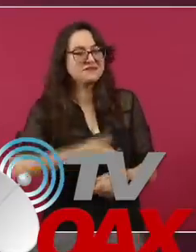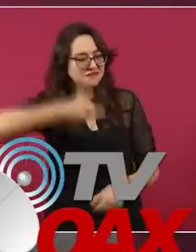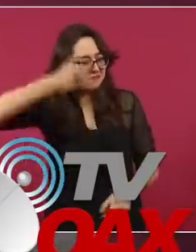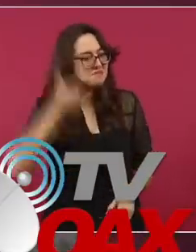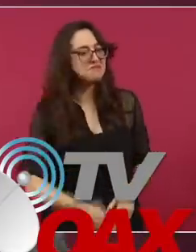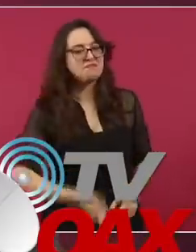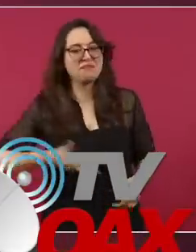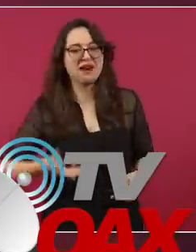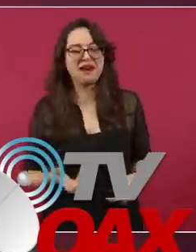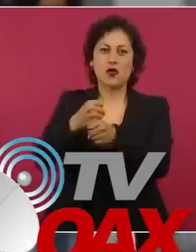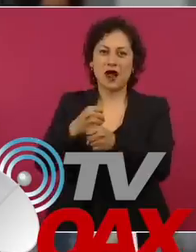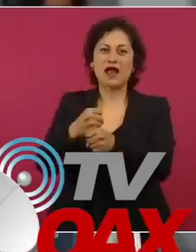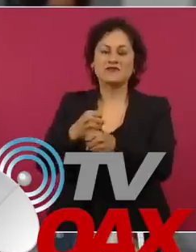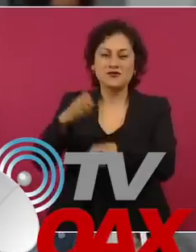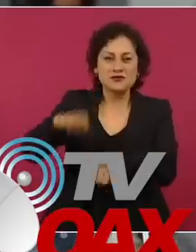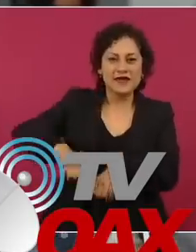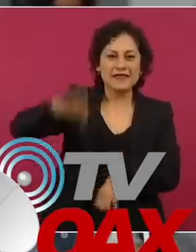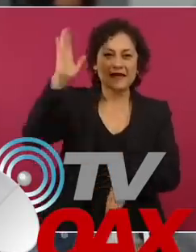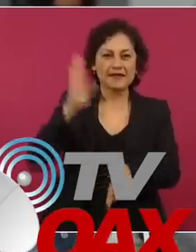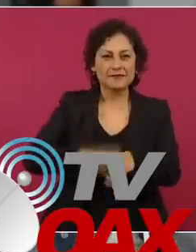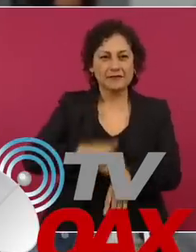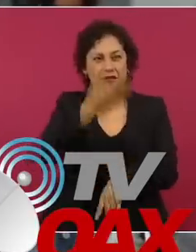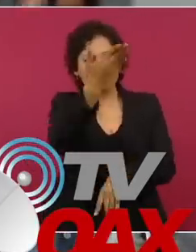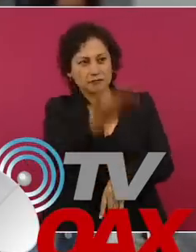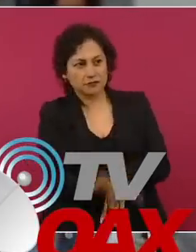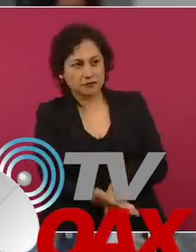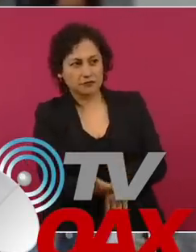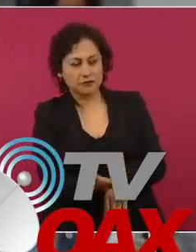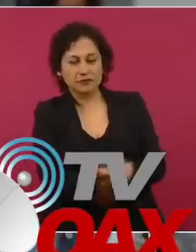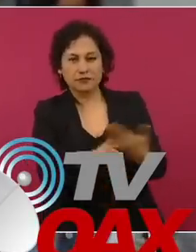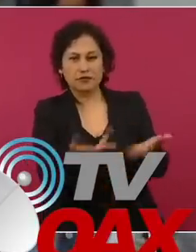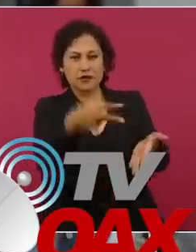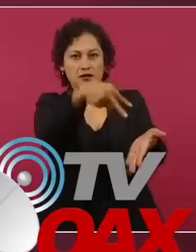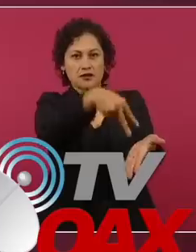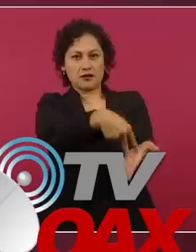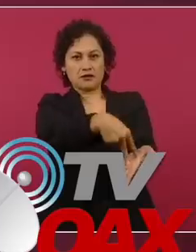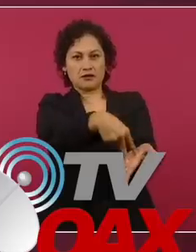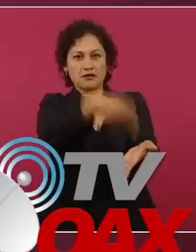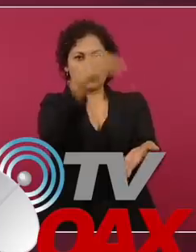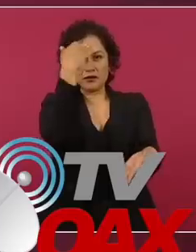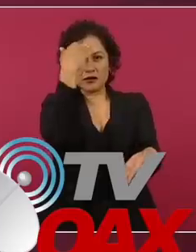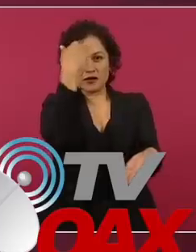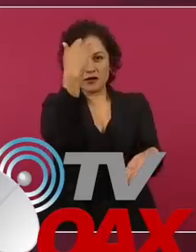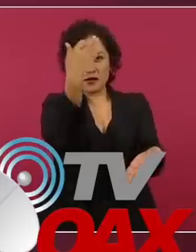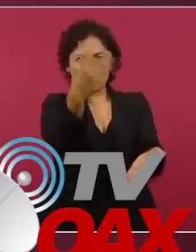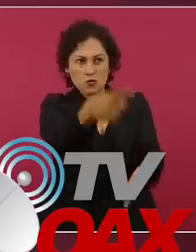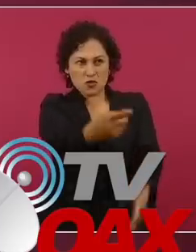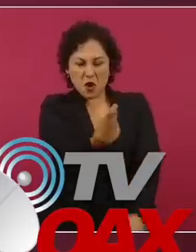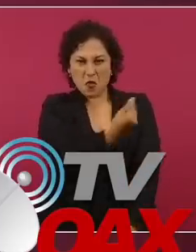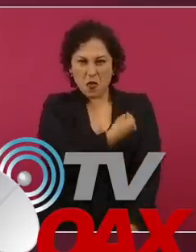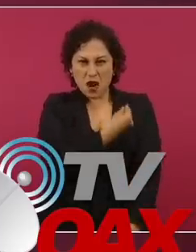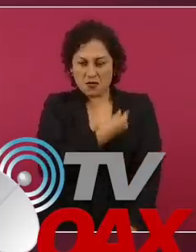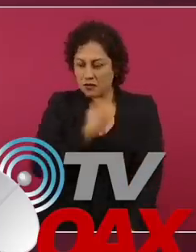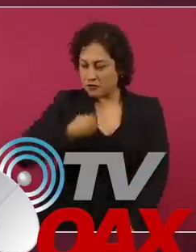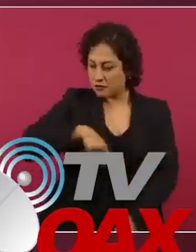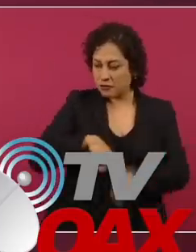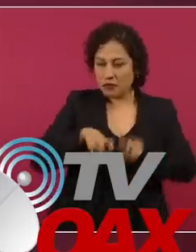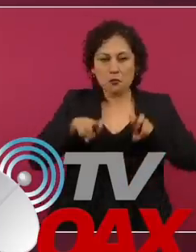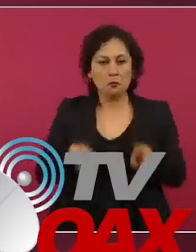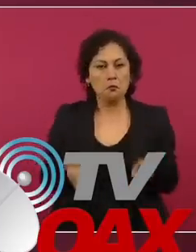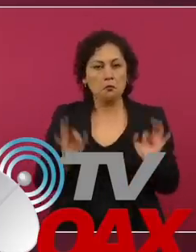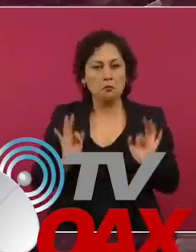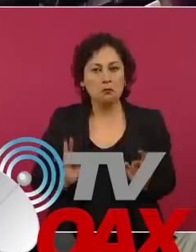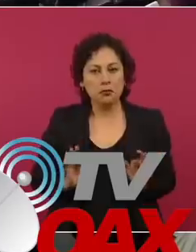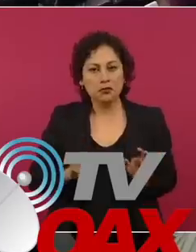que ninguno. De pie, toda la conferencia mientras nosotros estamos sentados. Su fortaleza es increíble. Y